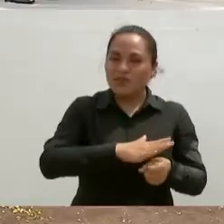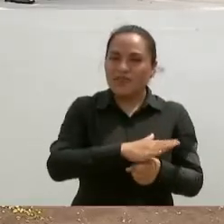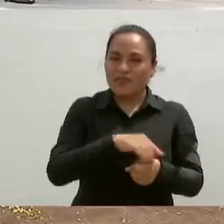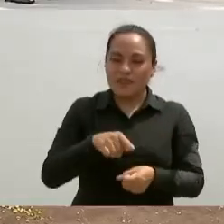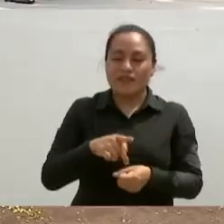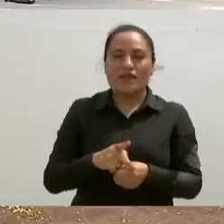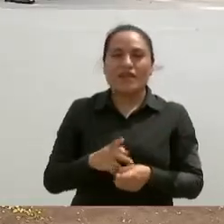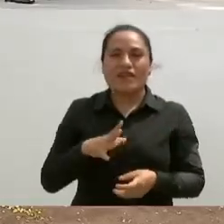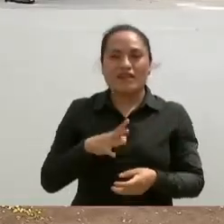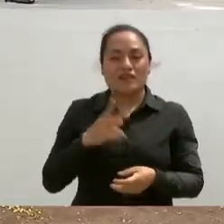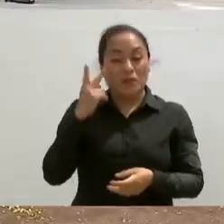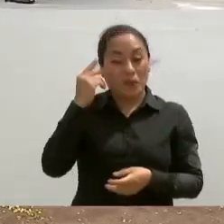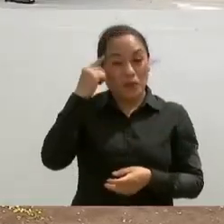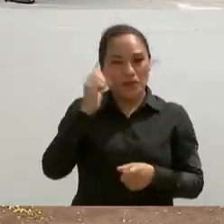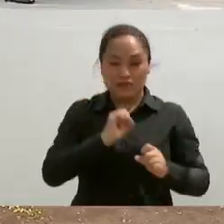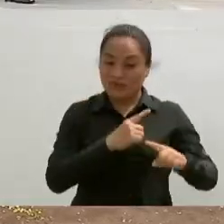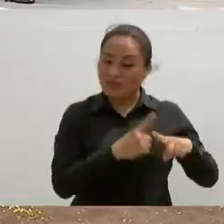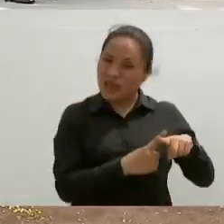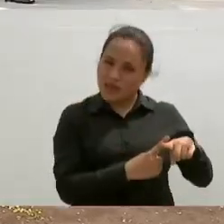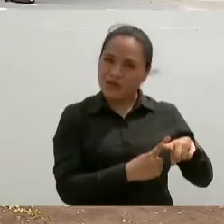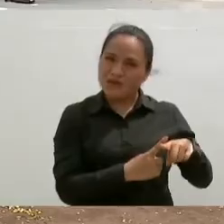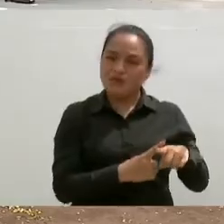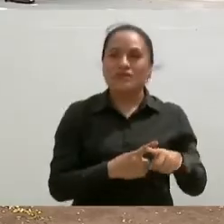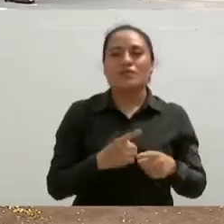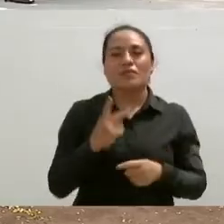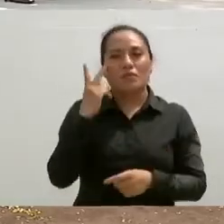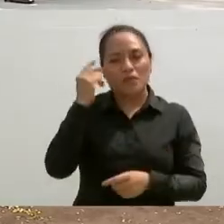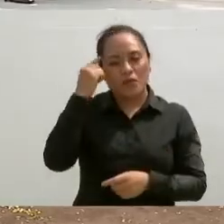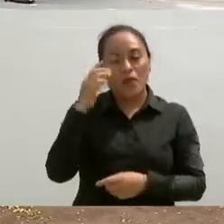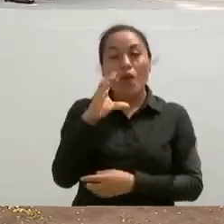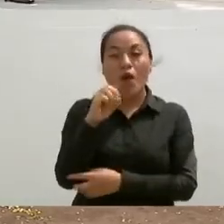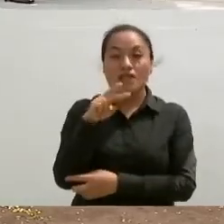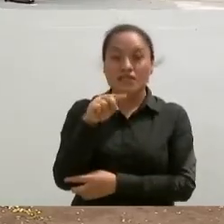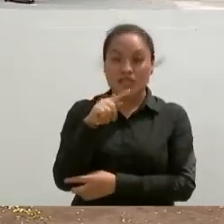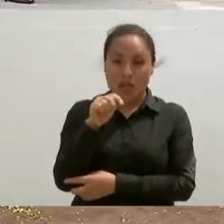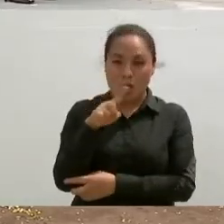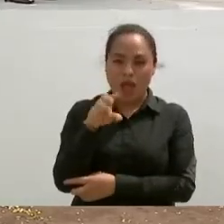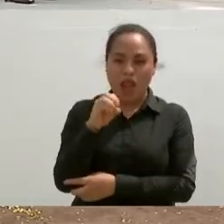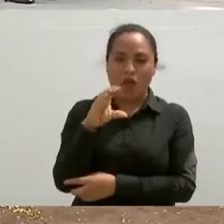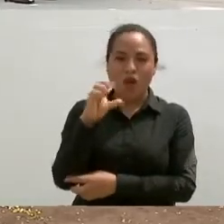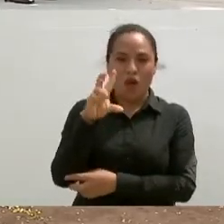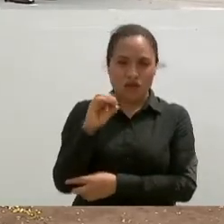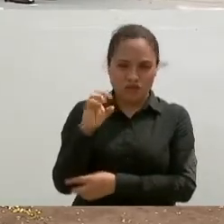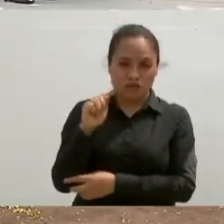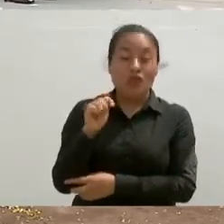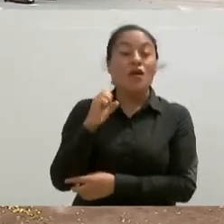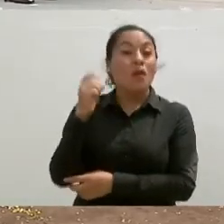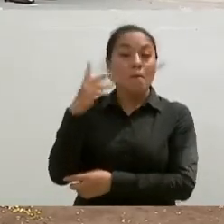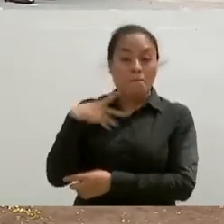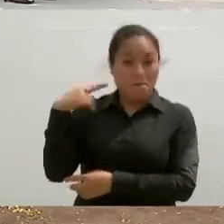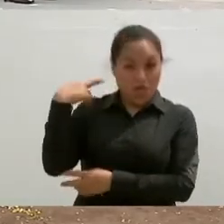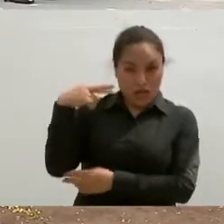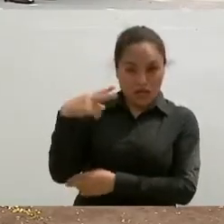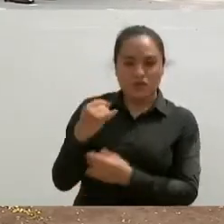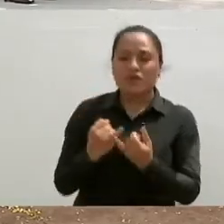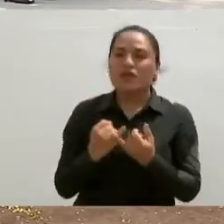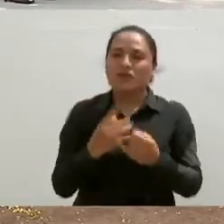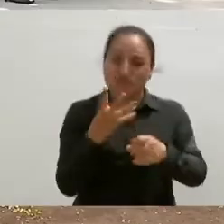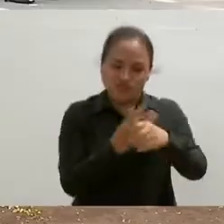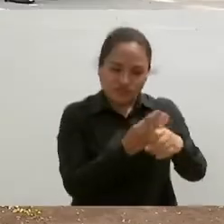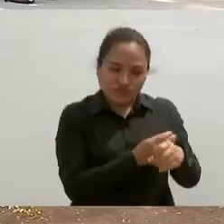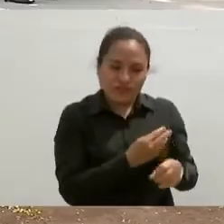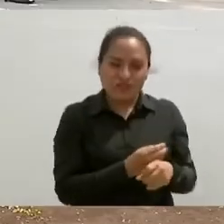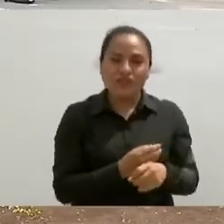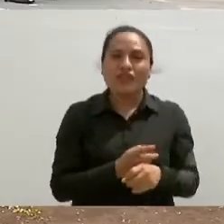el puerto de Salina Cruz, en el puerto de Coatzacoalcos, la rehabilitación de las